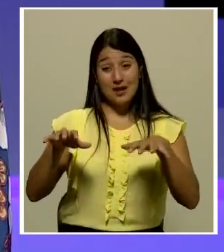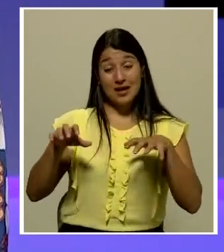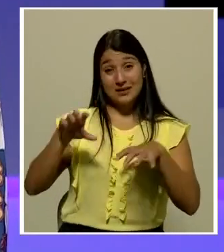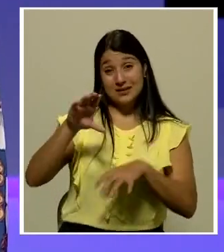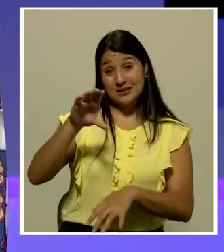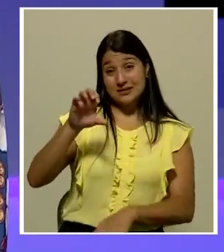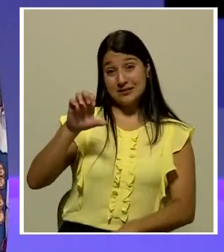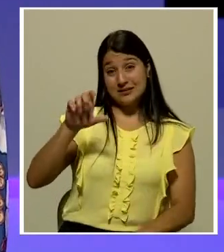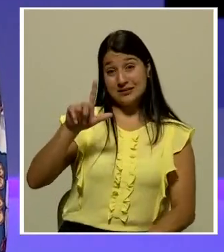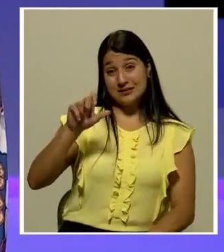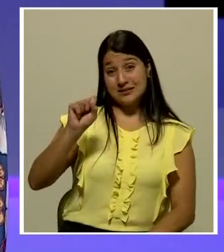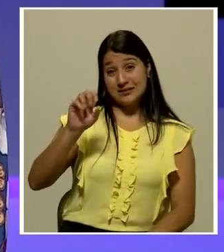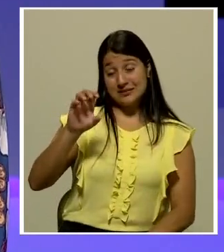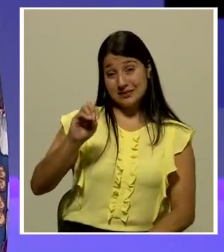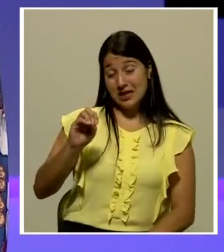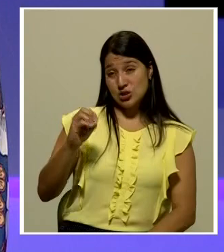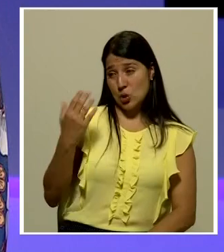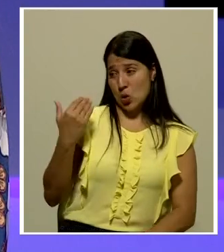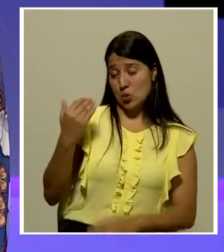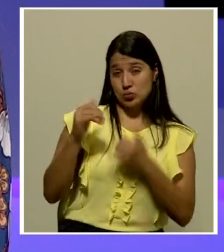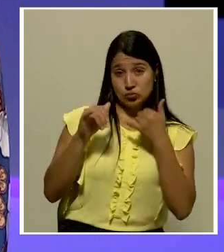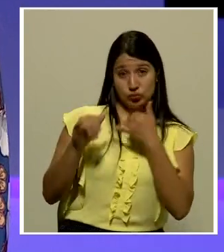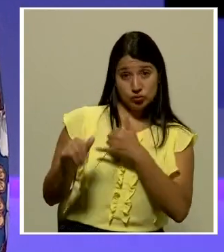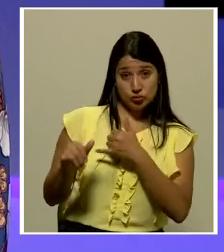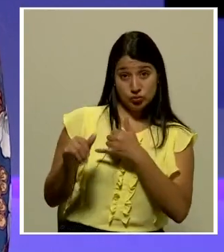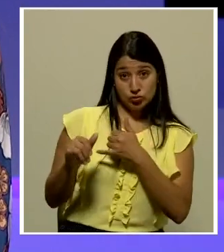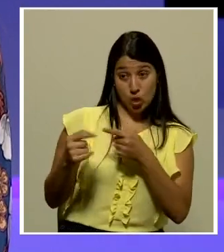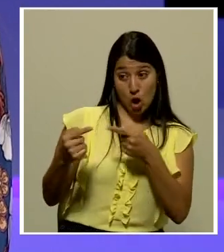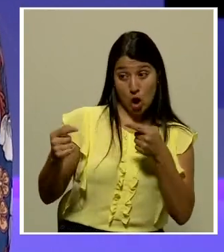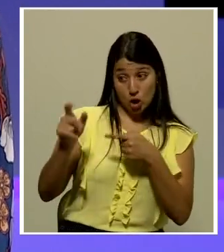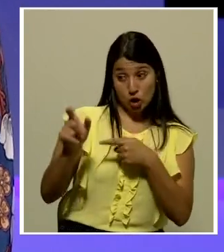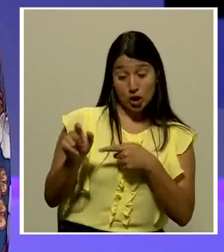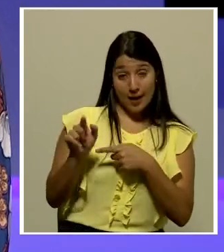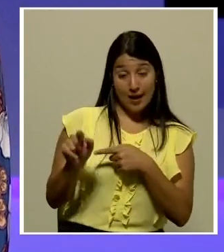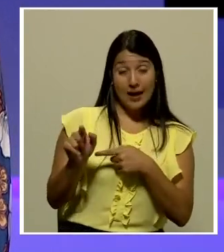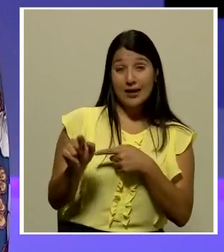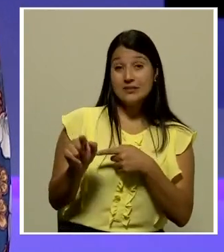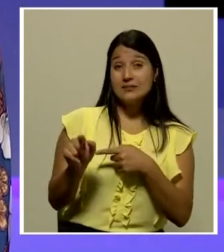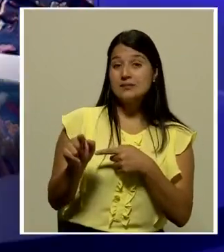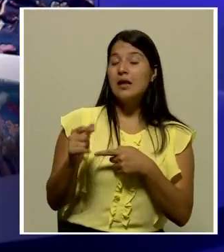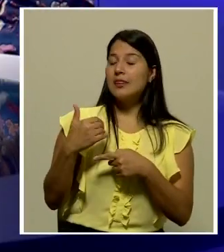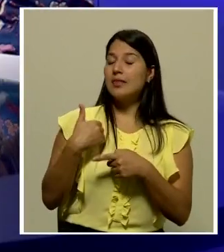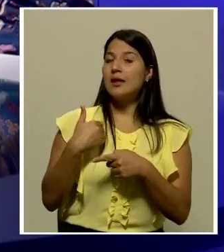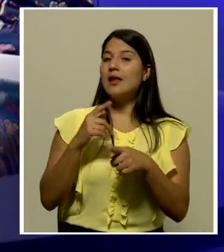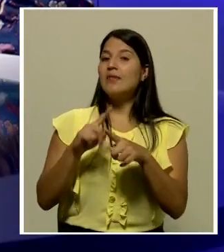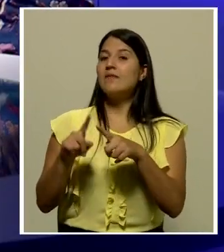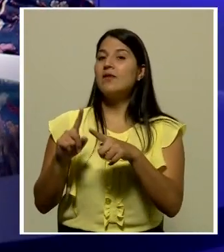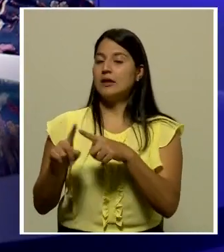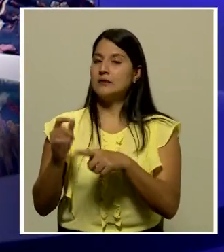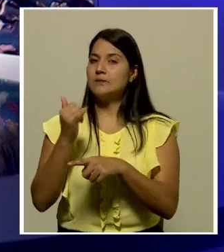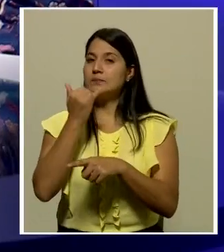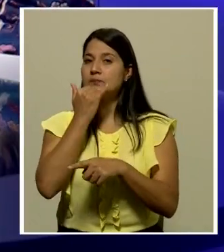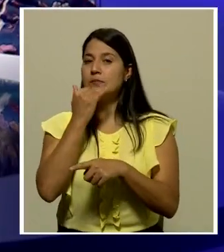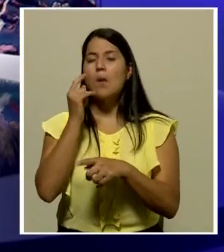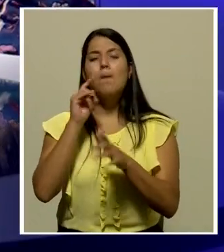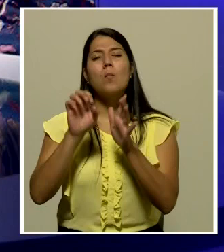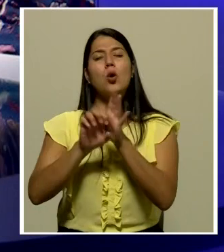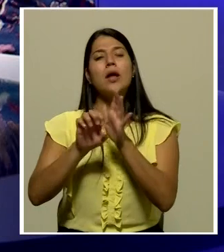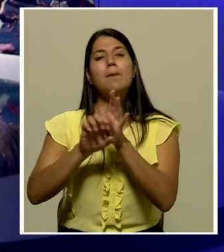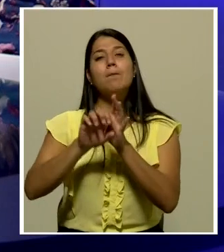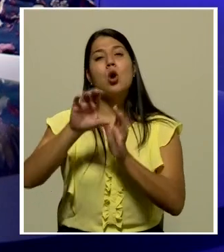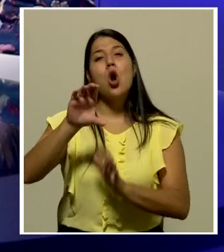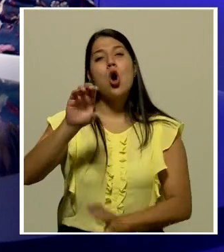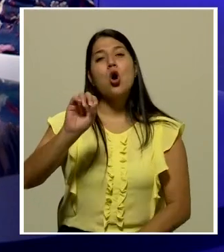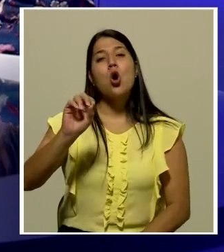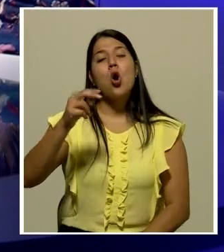la reciente acusación presentada, a él se le atribuyen varios delitos y uno de ellos es cohecho propio, el que está